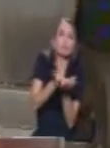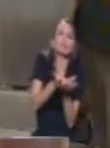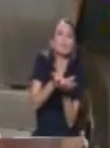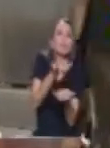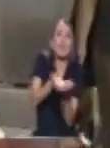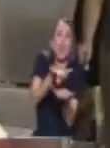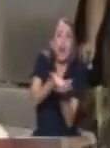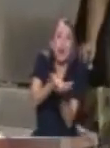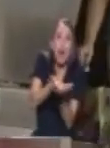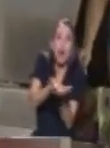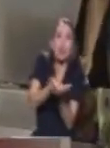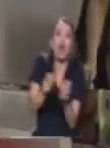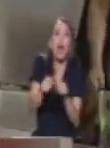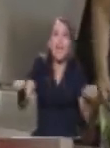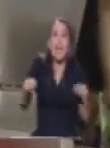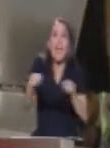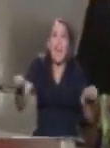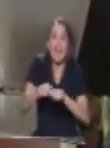Nosotros lo colamos en un paño,